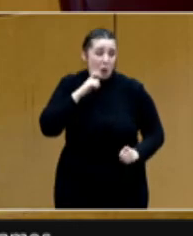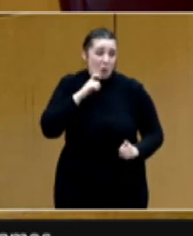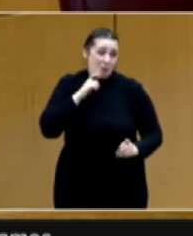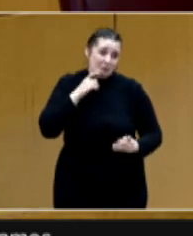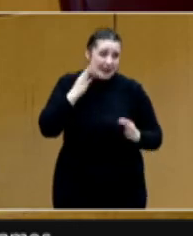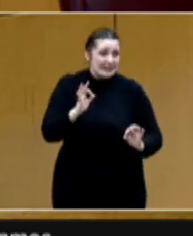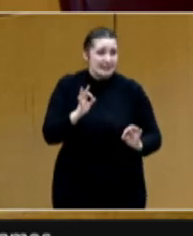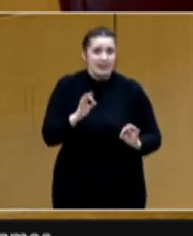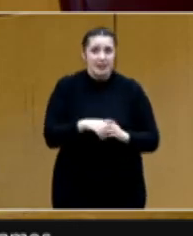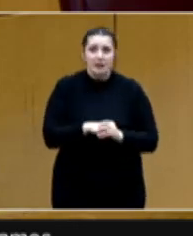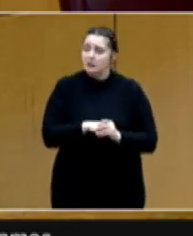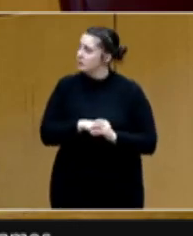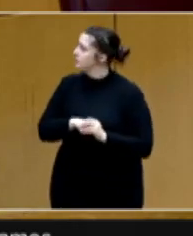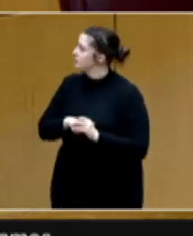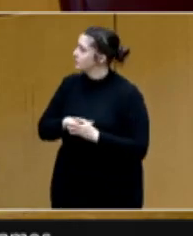la